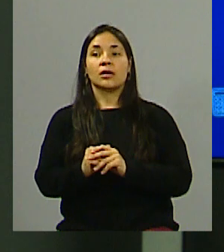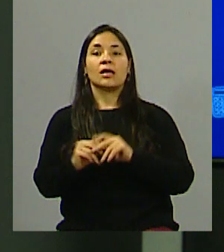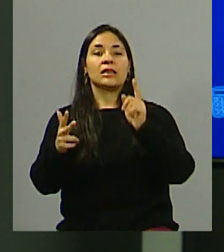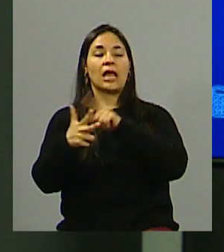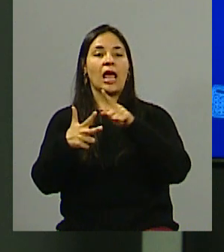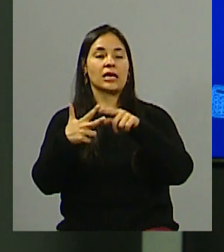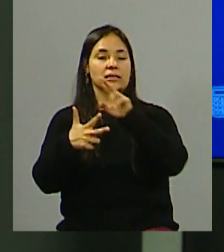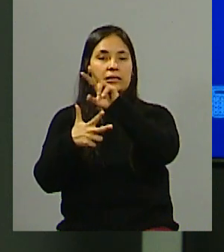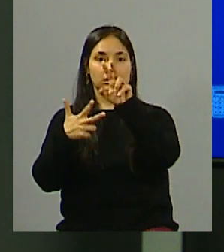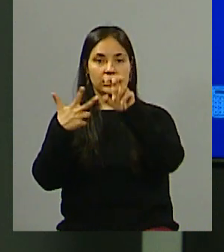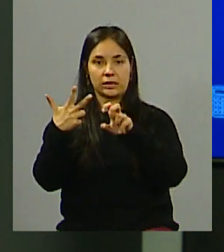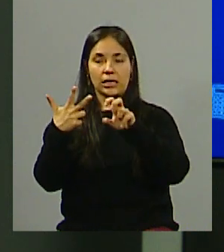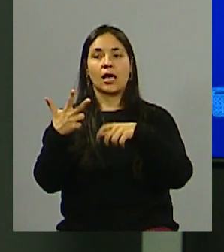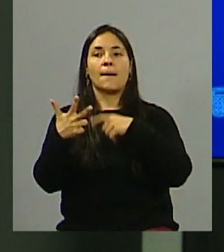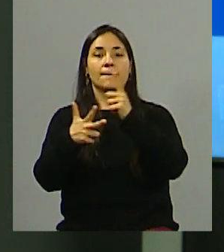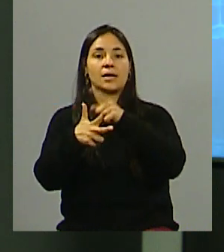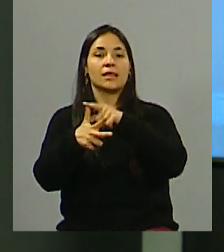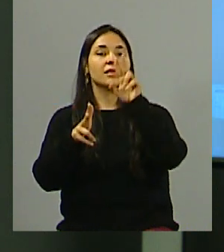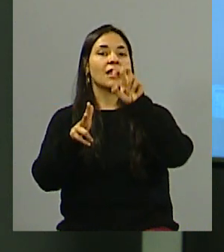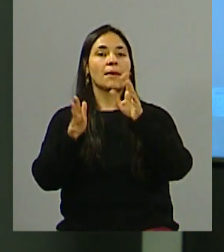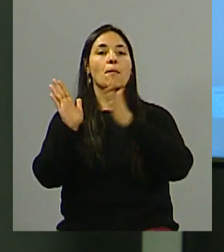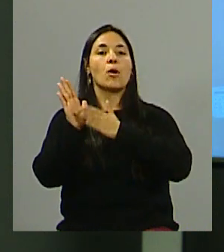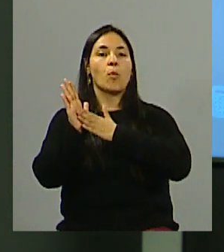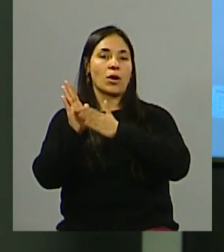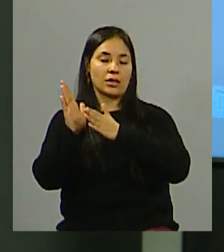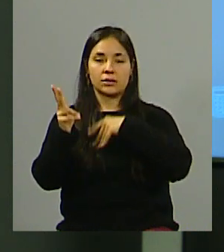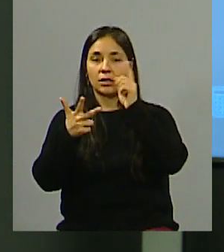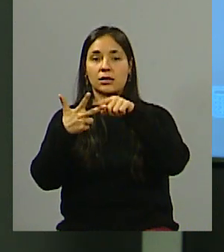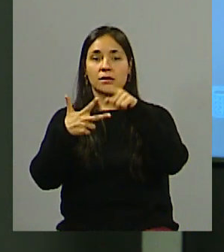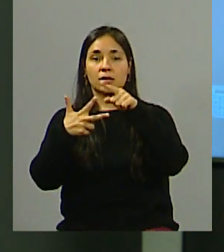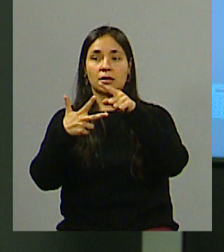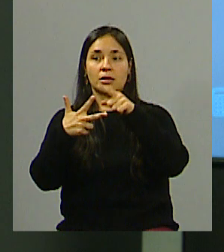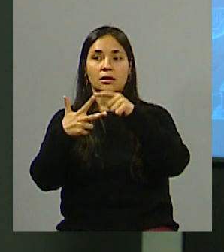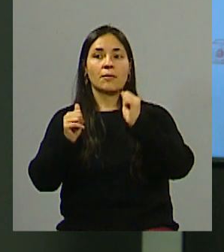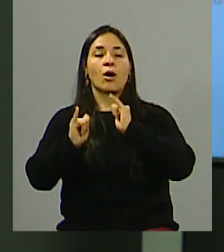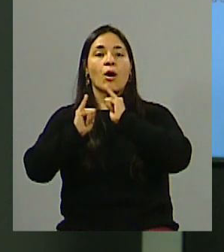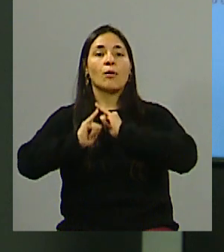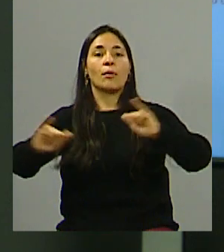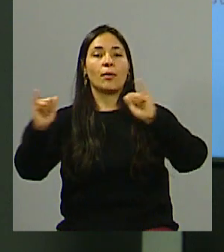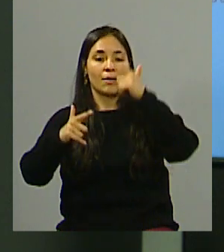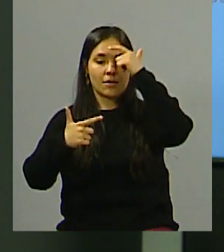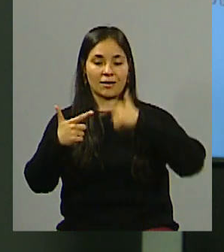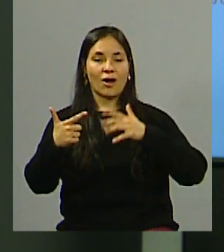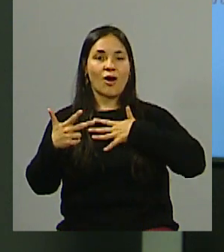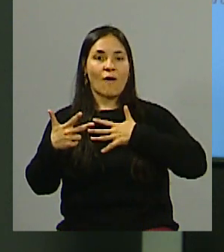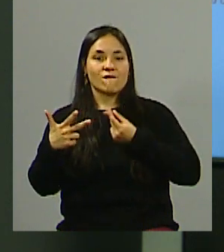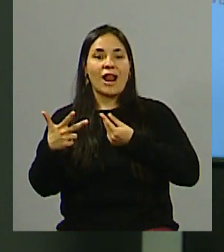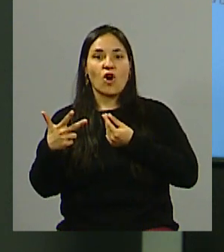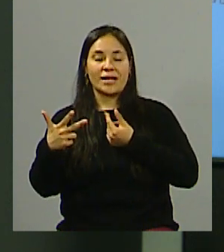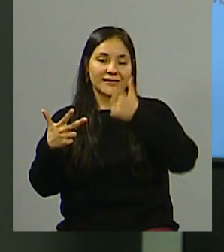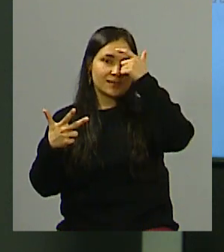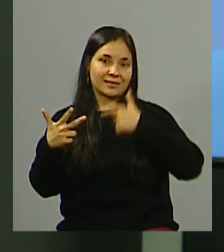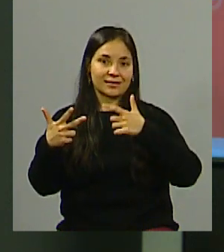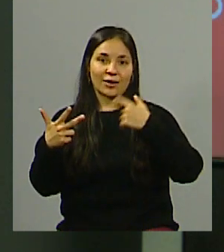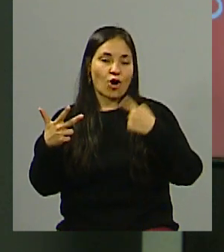tres asuntos. En primer lugar, el tema propuestas. Claro. Bien. En segundo lugar, el tema de transmisión de atributos del candidato y de sus rivales. Y en